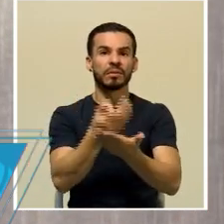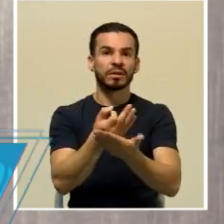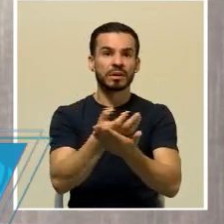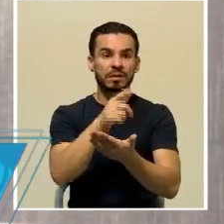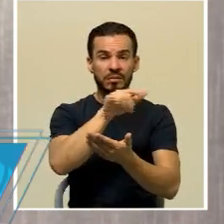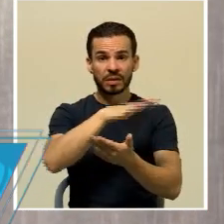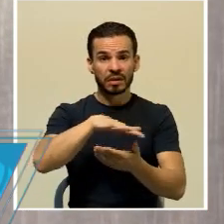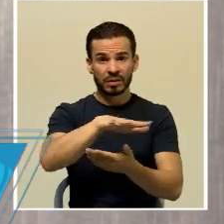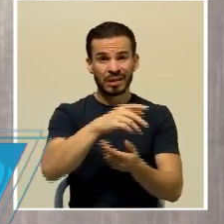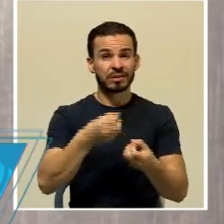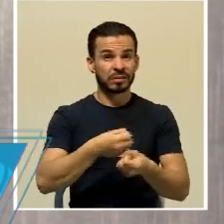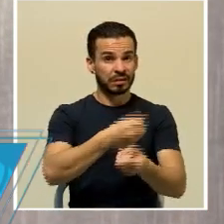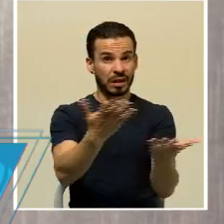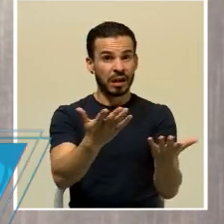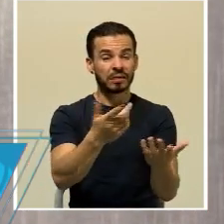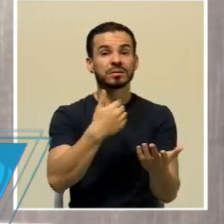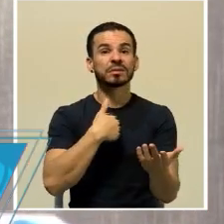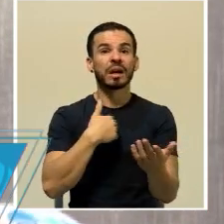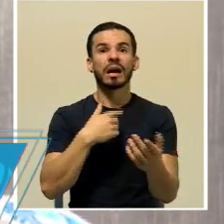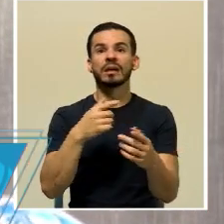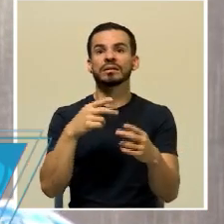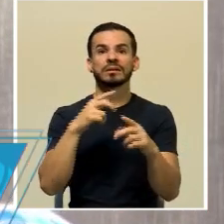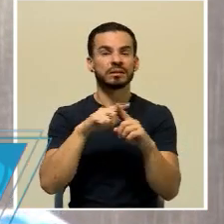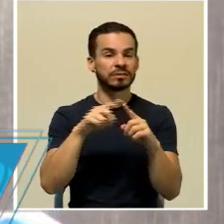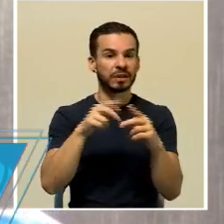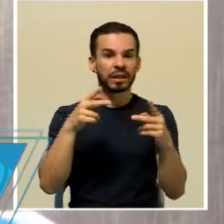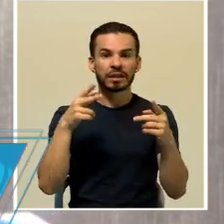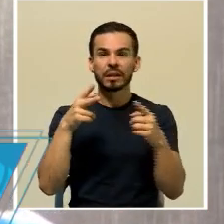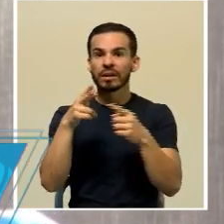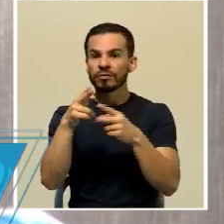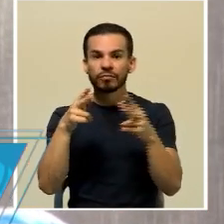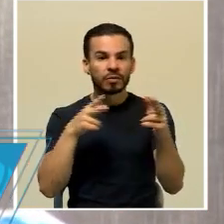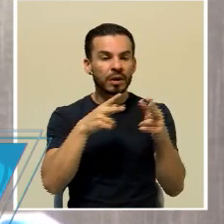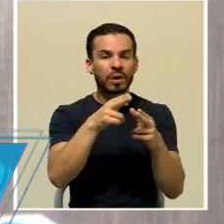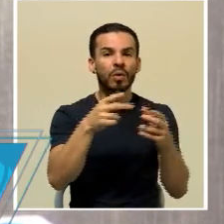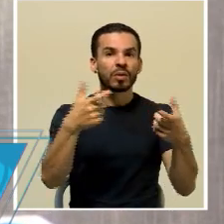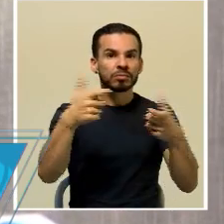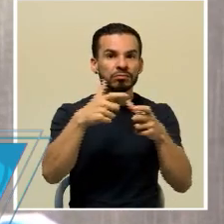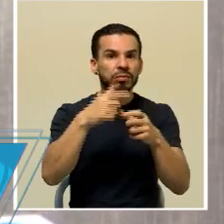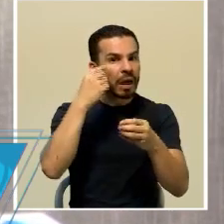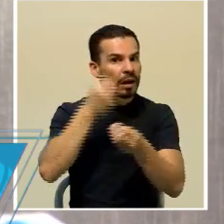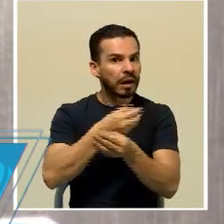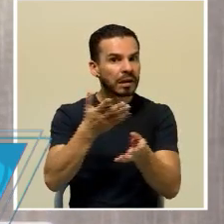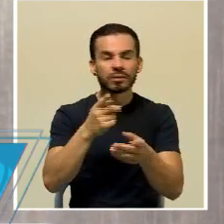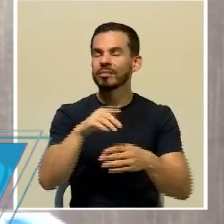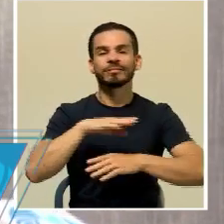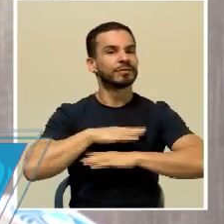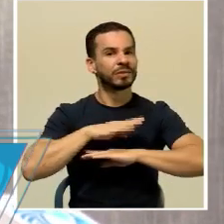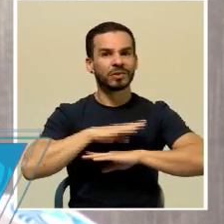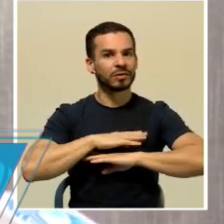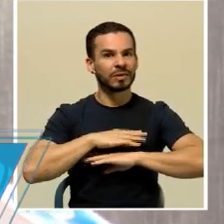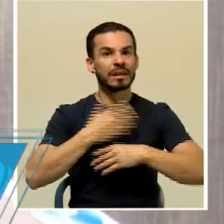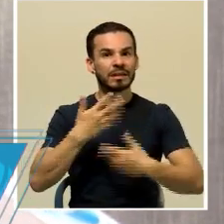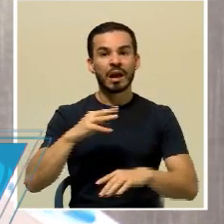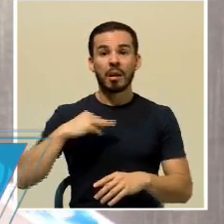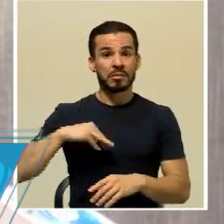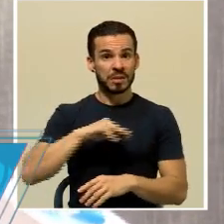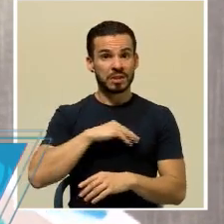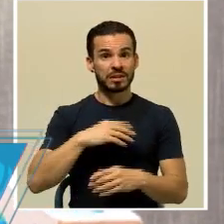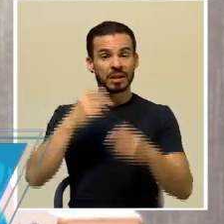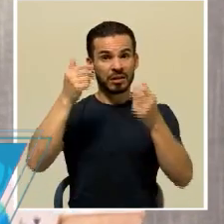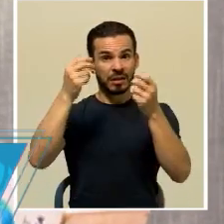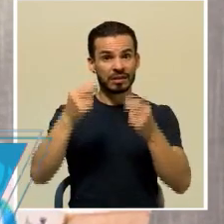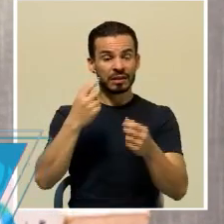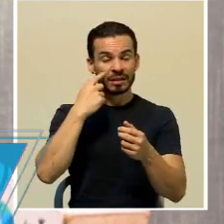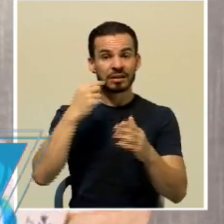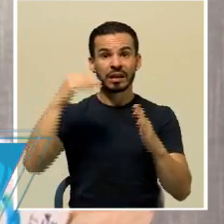gastos. Ya sabemos también que hay una serie de recortes que se están haciendo en el sector público, pero no es suficiente, ¿verdad? Ya el mismo Ministerio de Hacienda estima